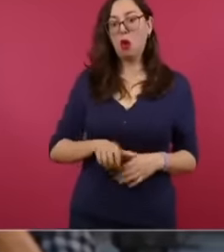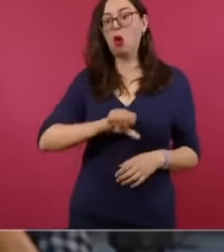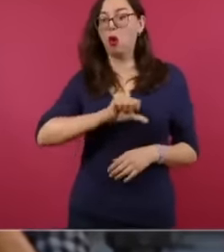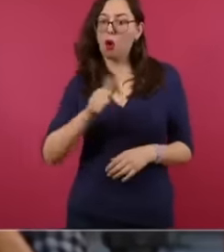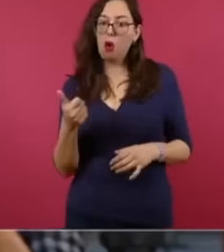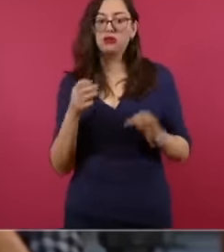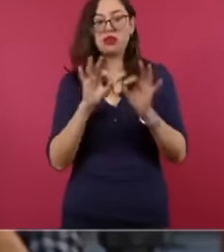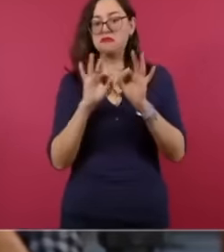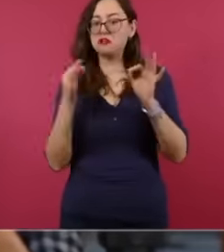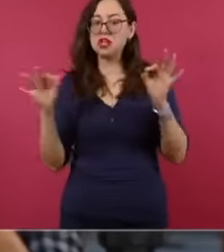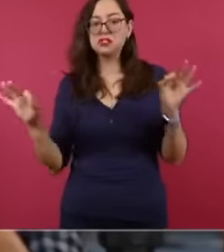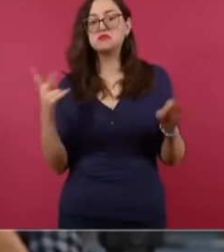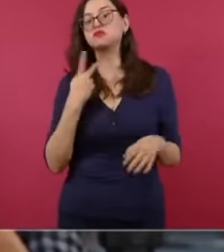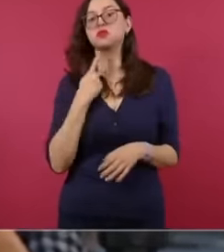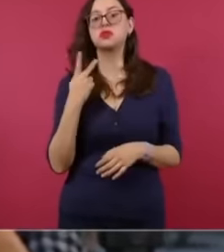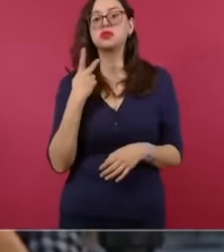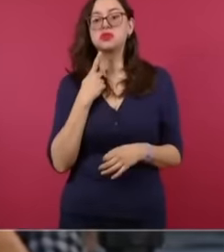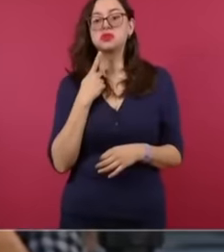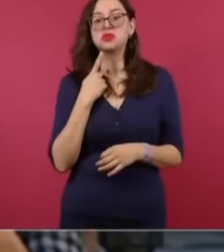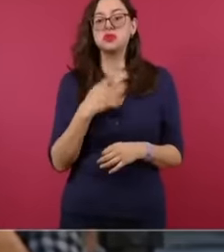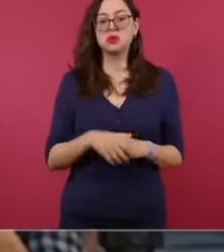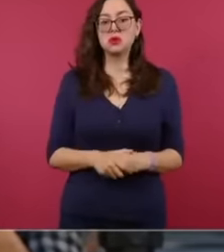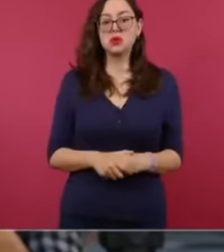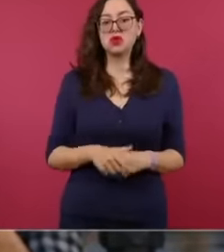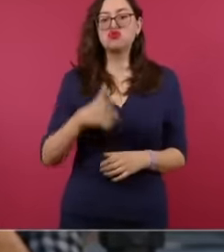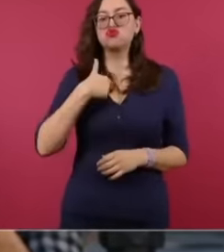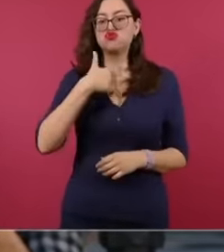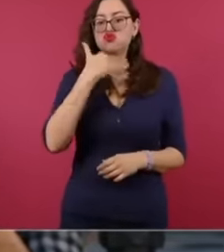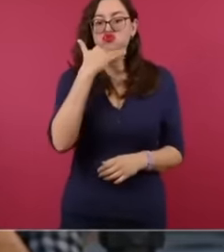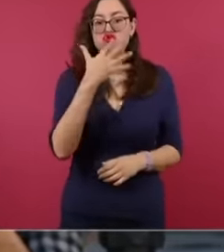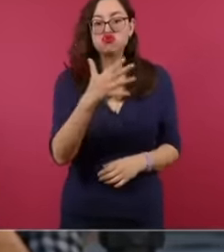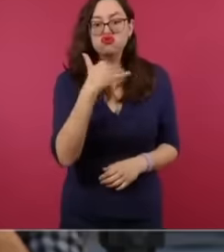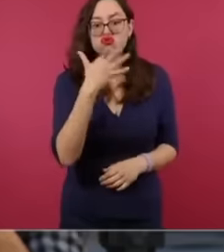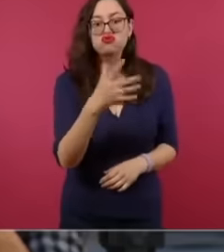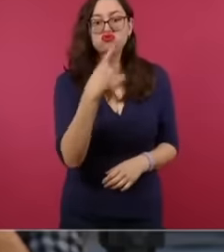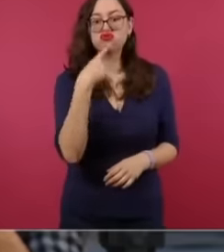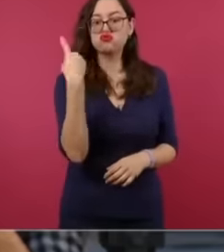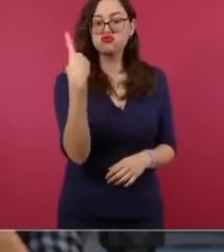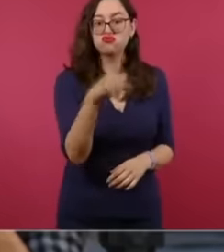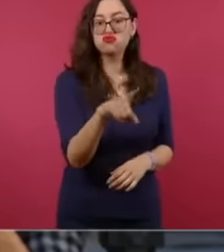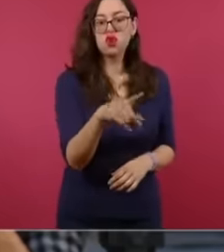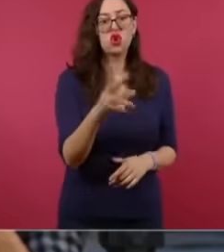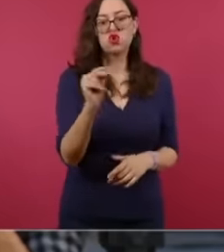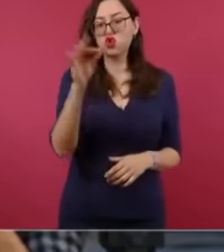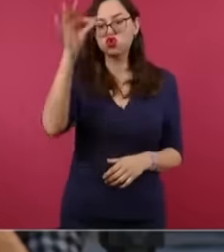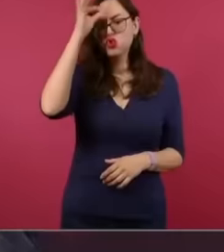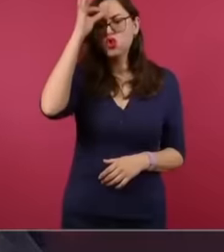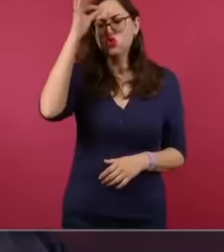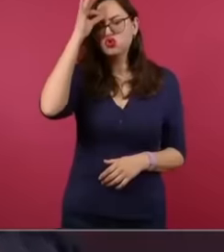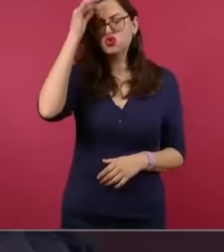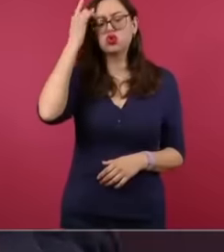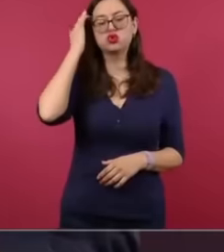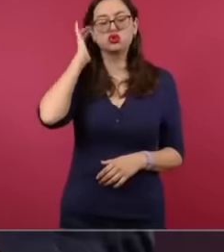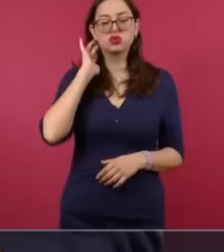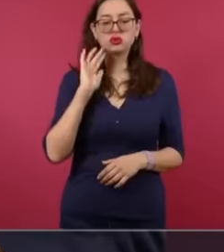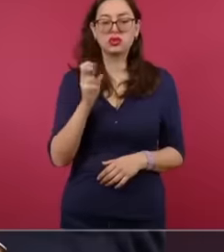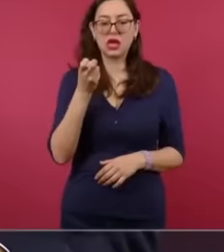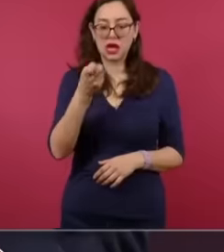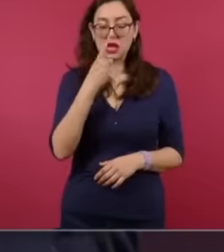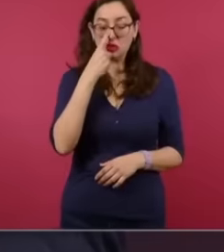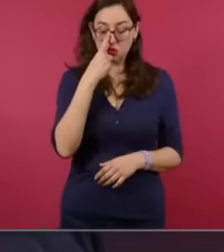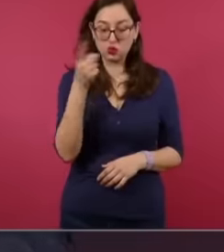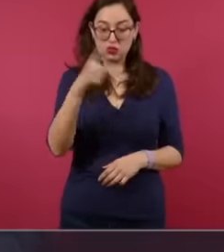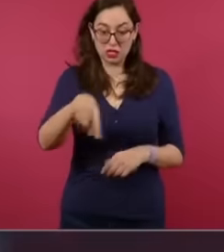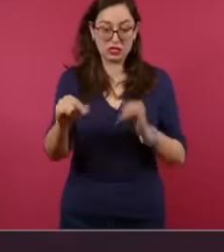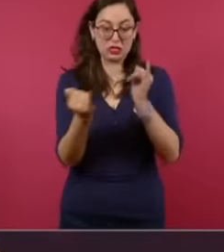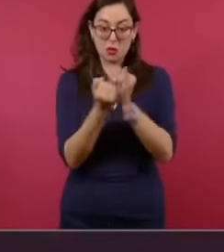presidente. Si los estoy acusando de corruptos, no de tontos. Sí, pero esa también es de ustedes.